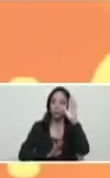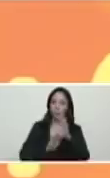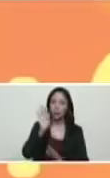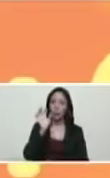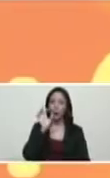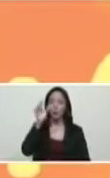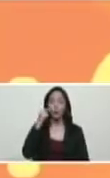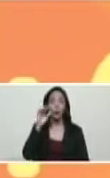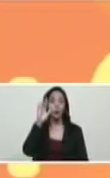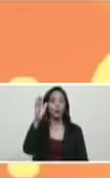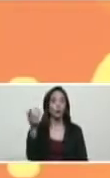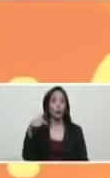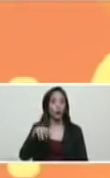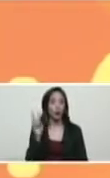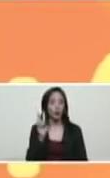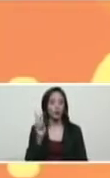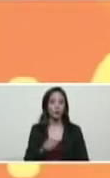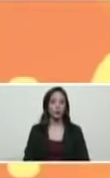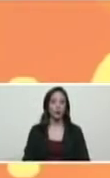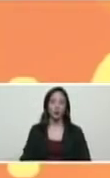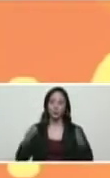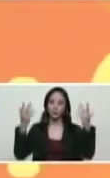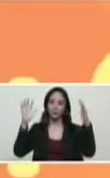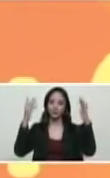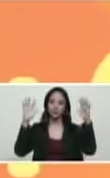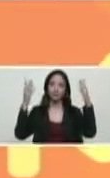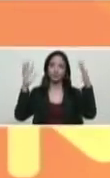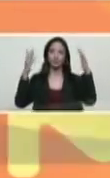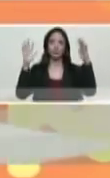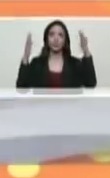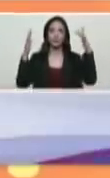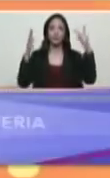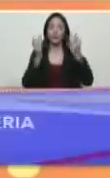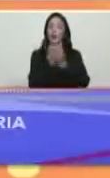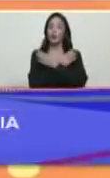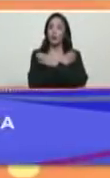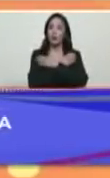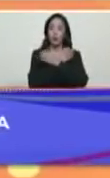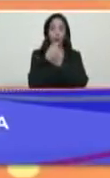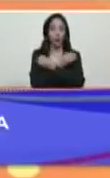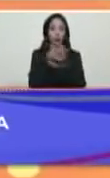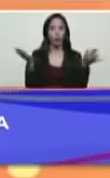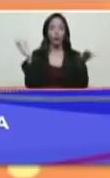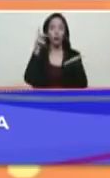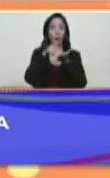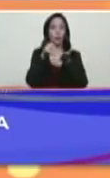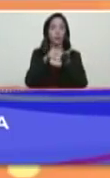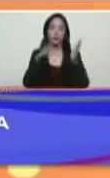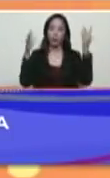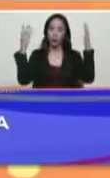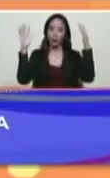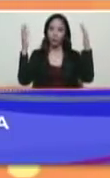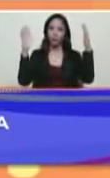para el futuro de Venezuela. Quiero felicitar a todos sus participantes,